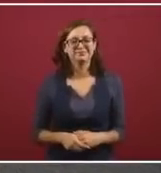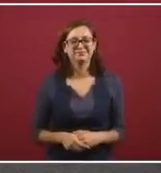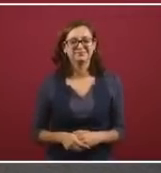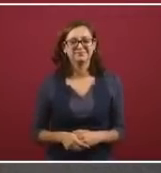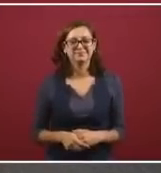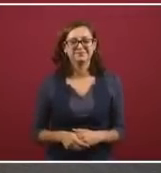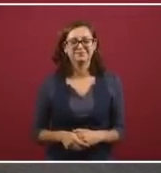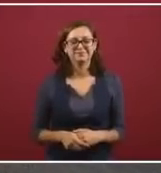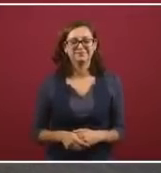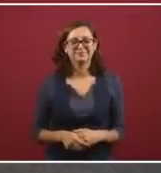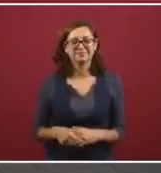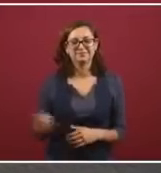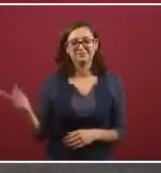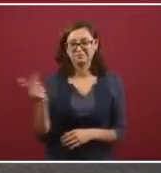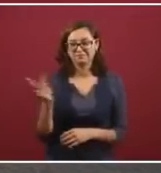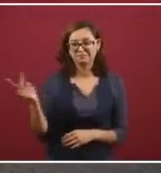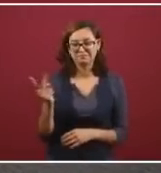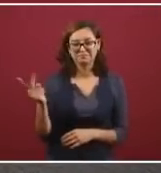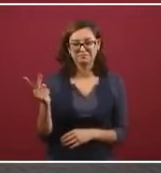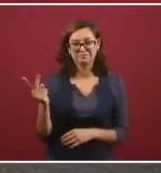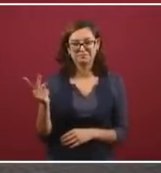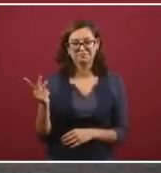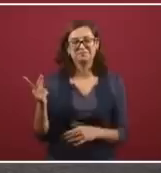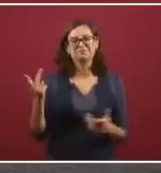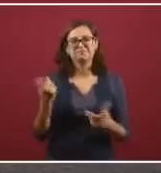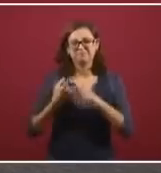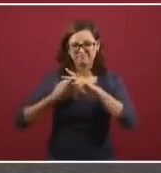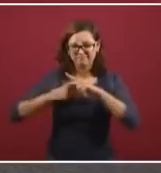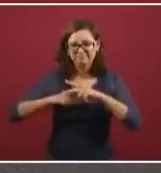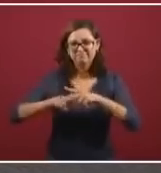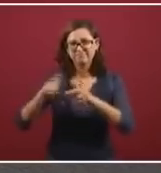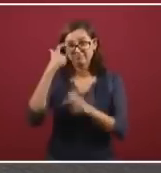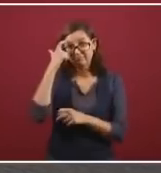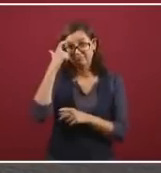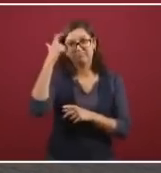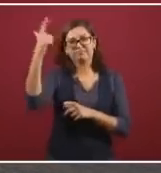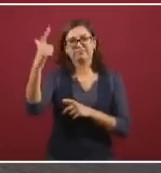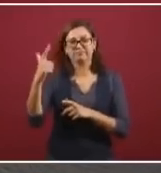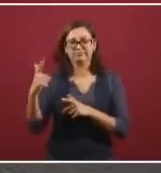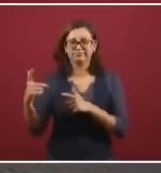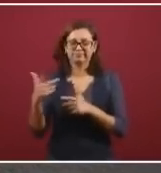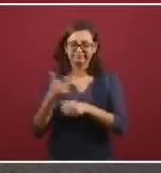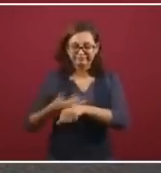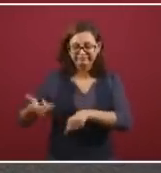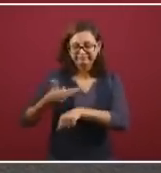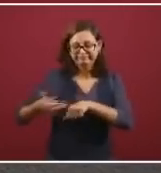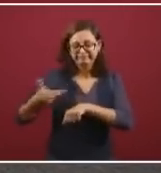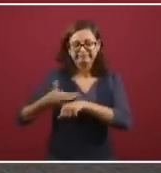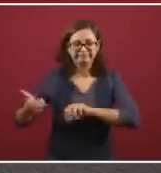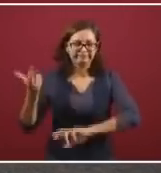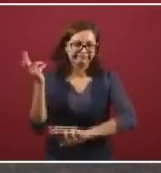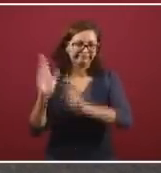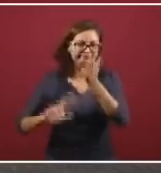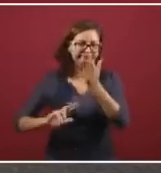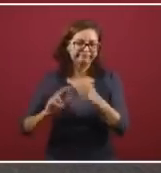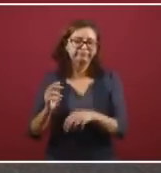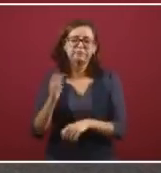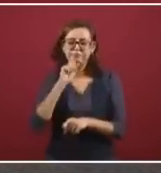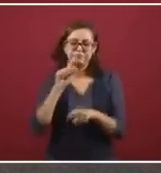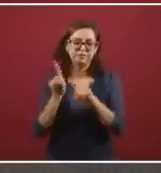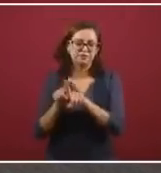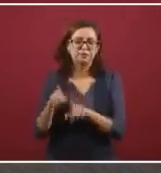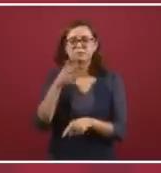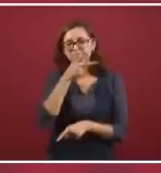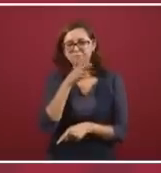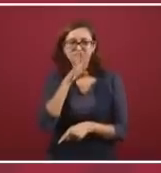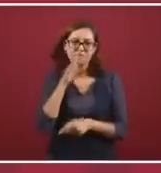los precursores del movimiento revolucionario, incluso sus padres son